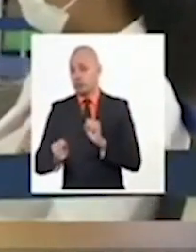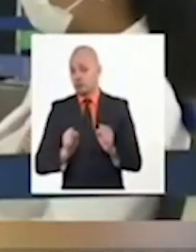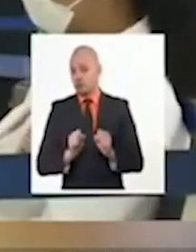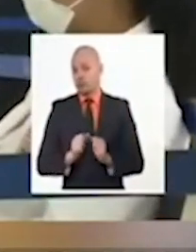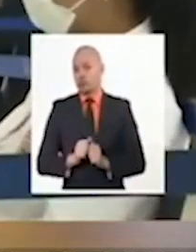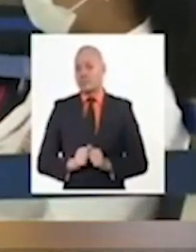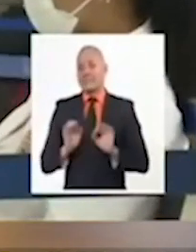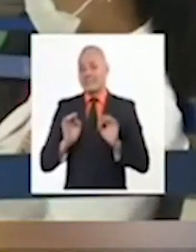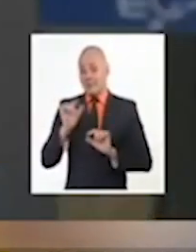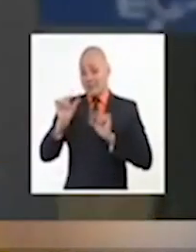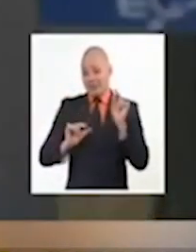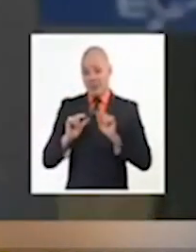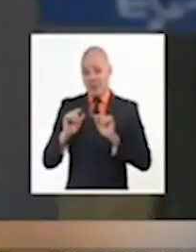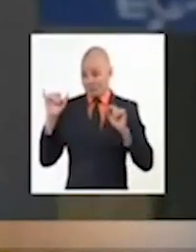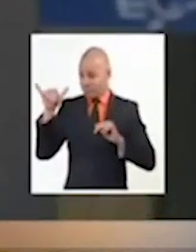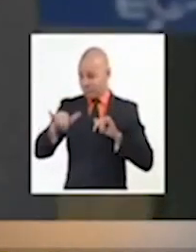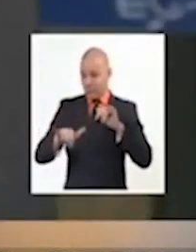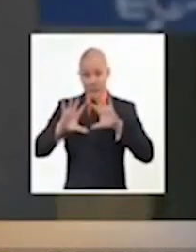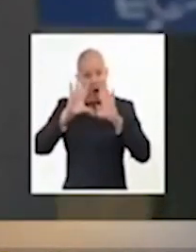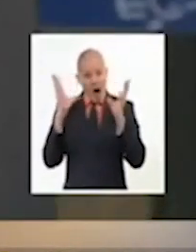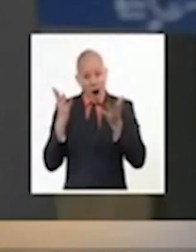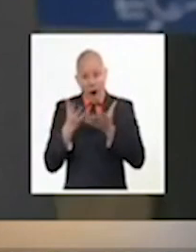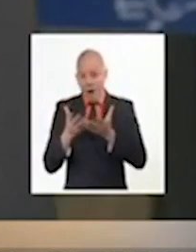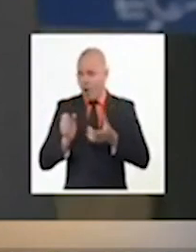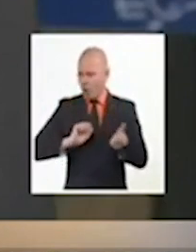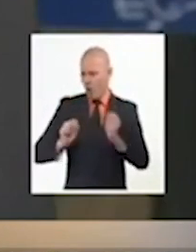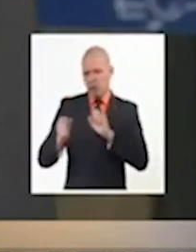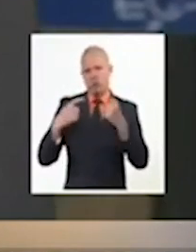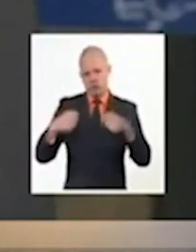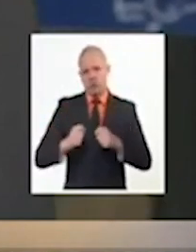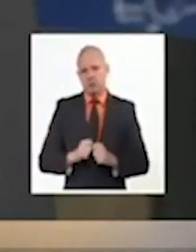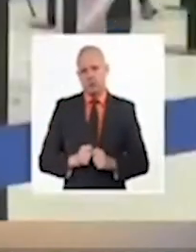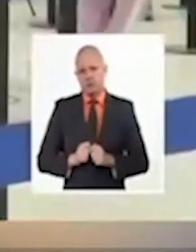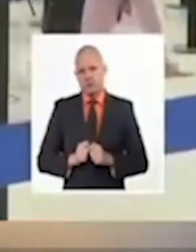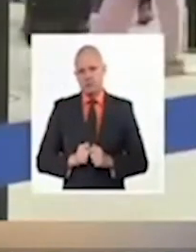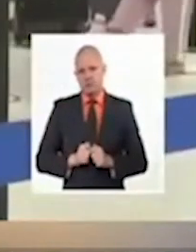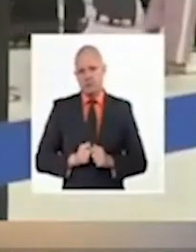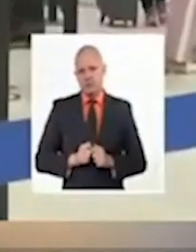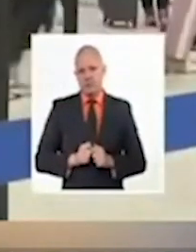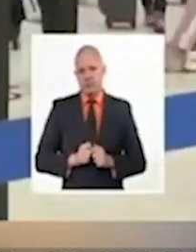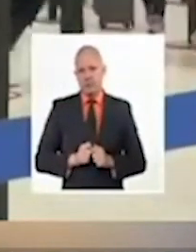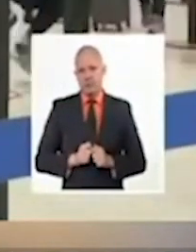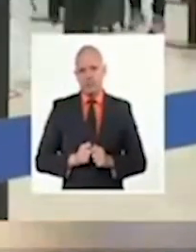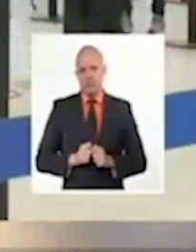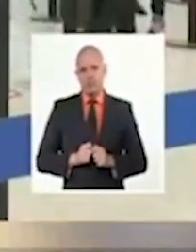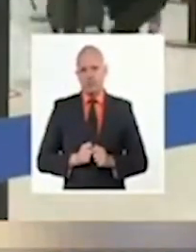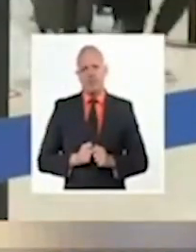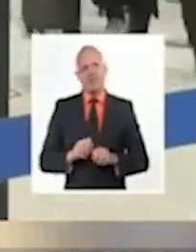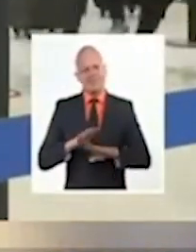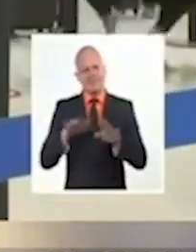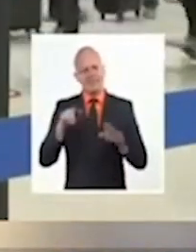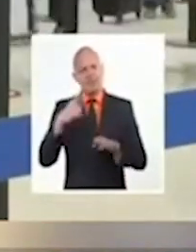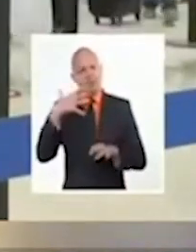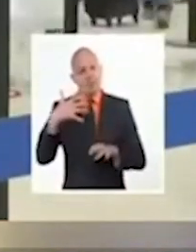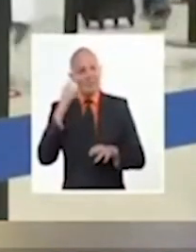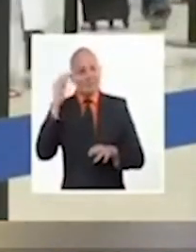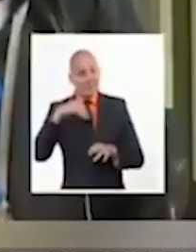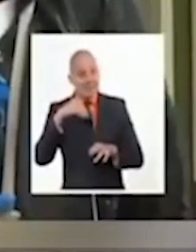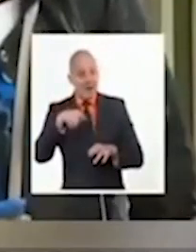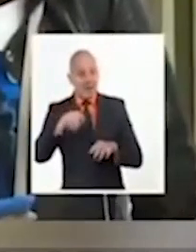Saludos, Daniel, uno Olguinera, saludos a ti. Ana Galis, hola, Daniel, saludos desde Ecuador, saludos a ti. Sofía, saludos, gracias